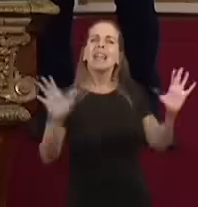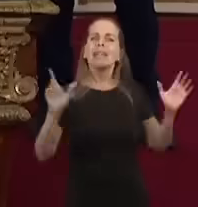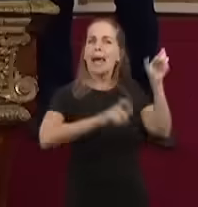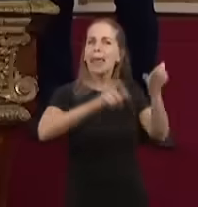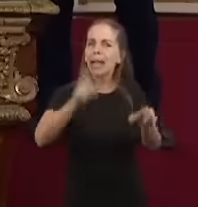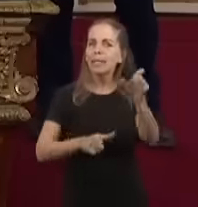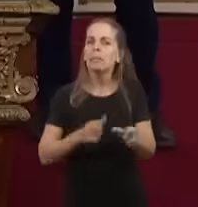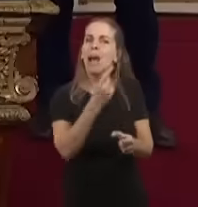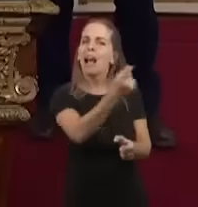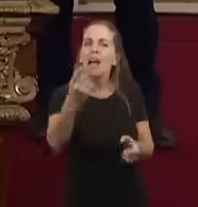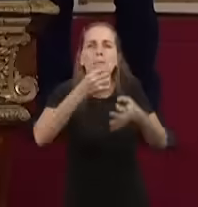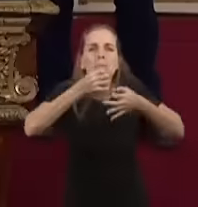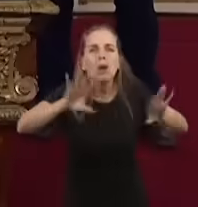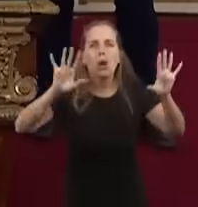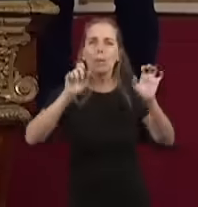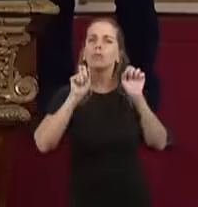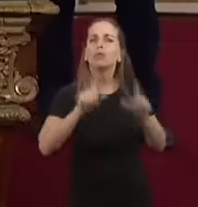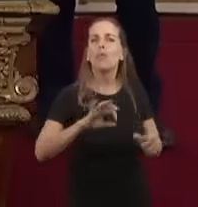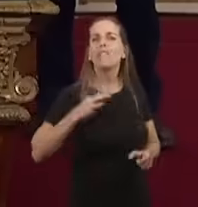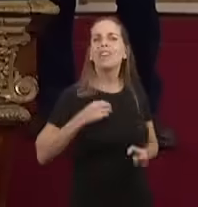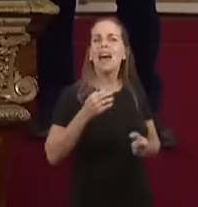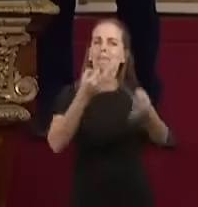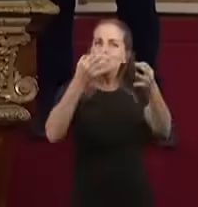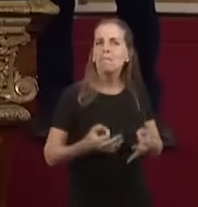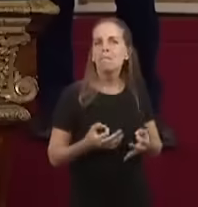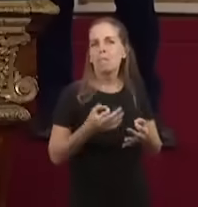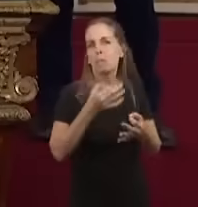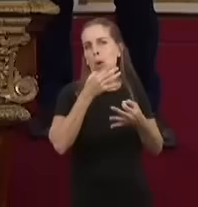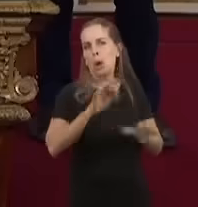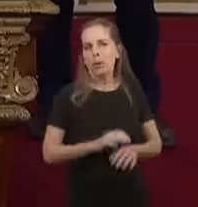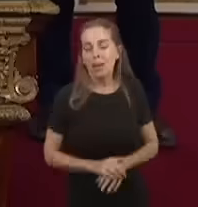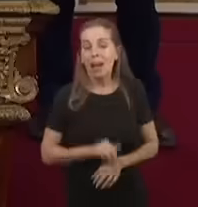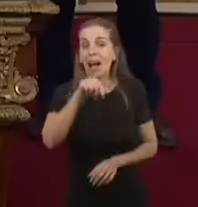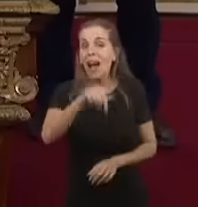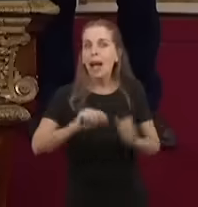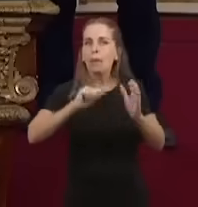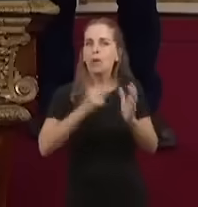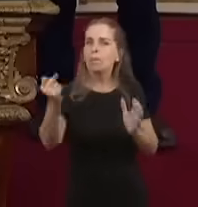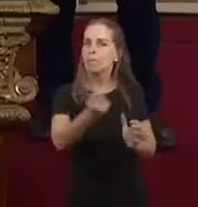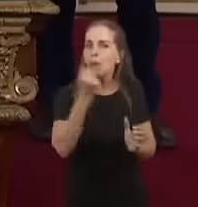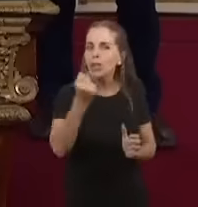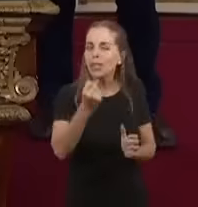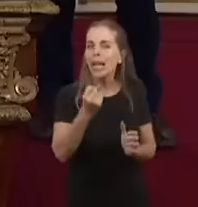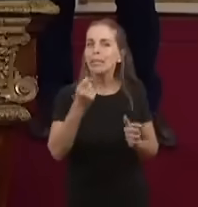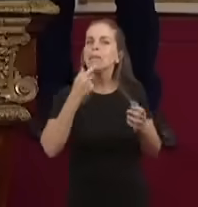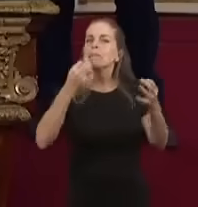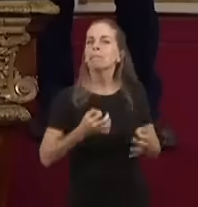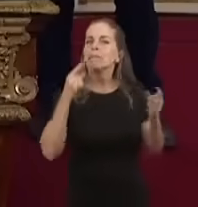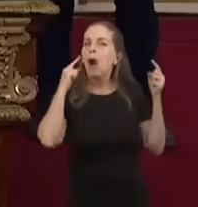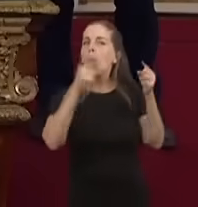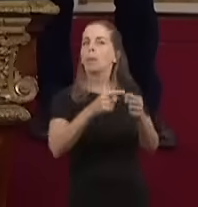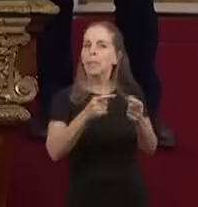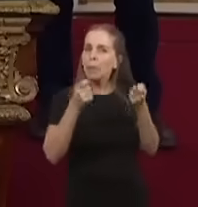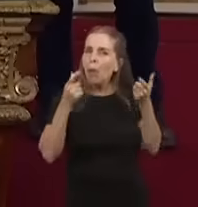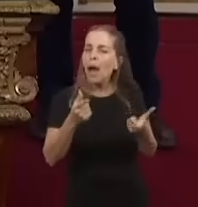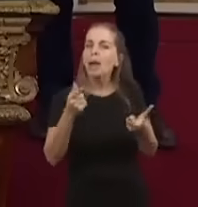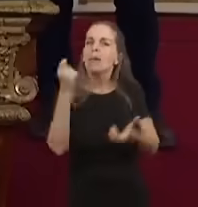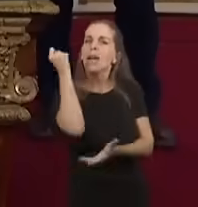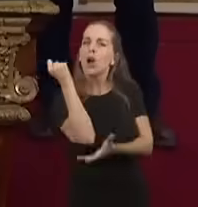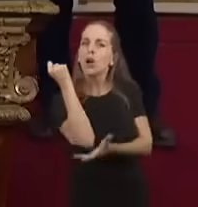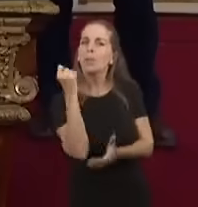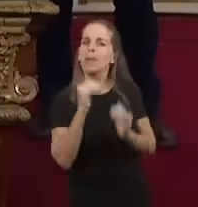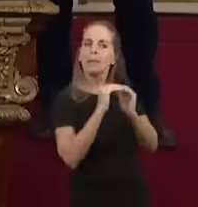pueda ser arquitecto de su propio destino el requisito fundamental para lograr ese objetivo es garantizar un orden económico sano